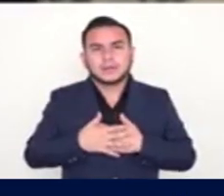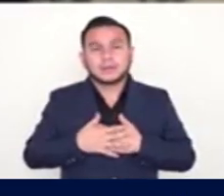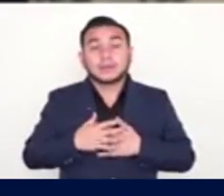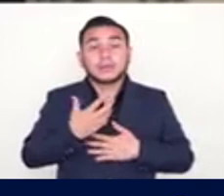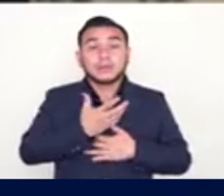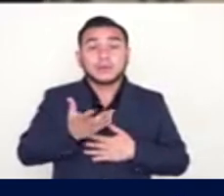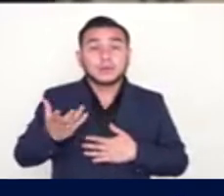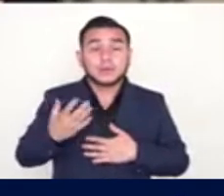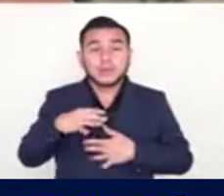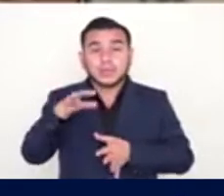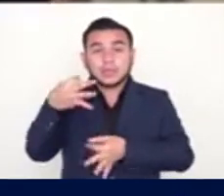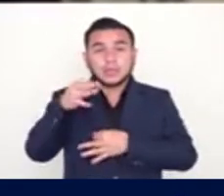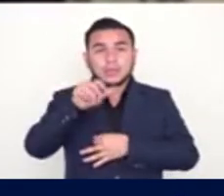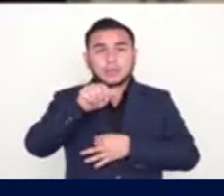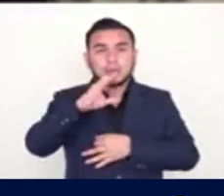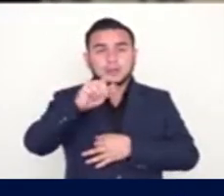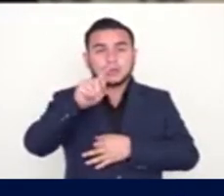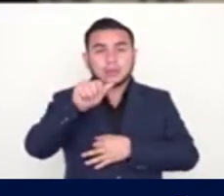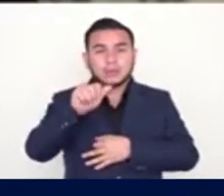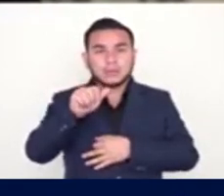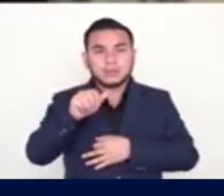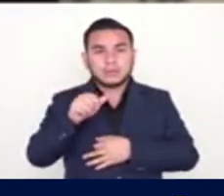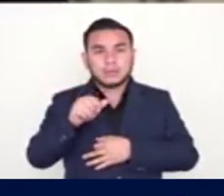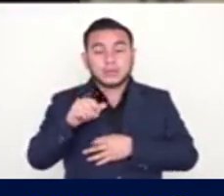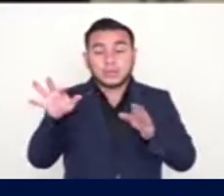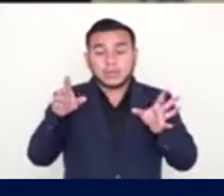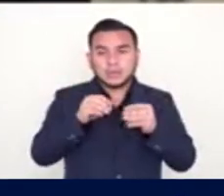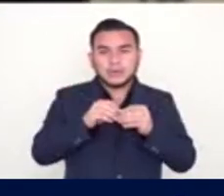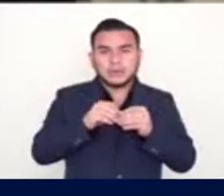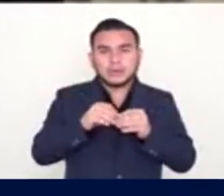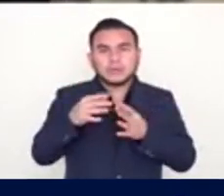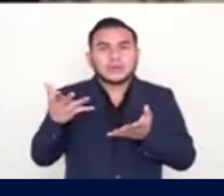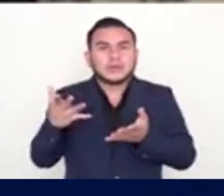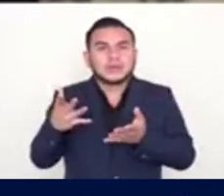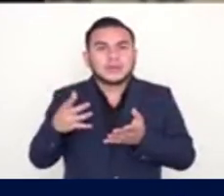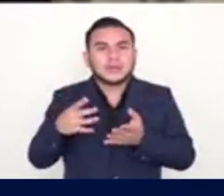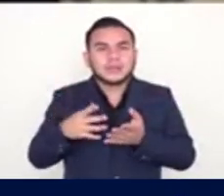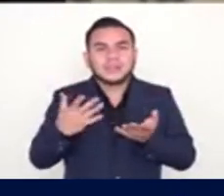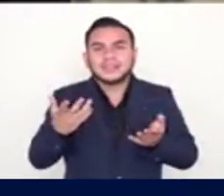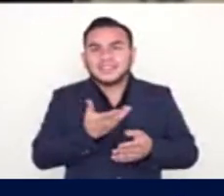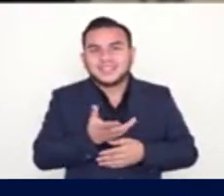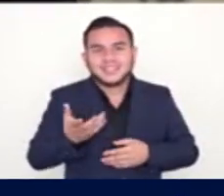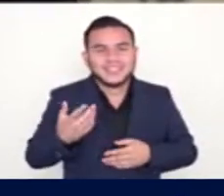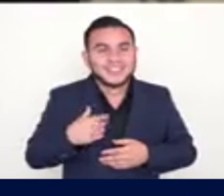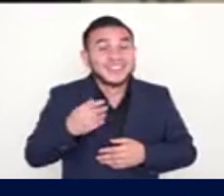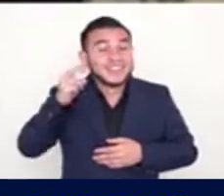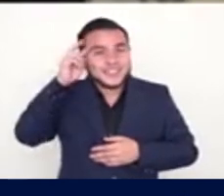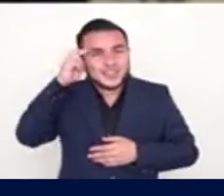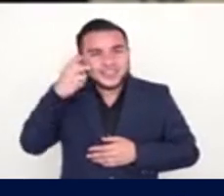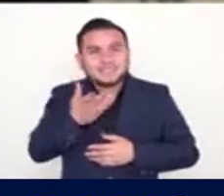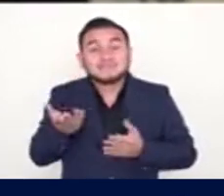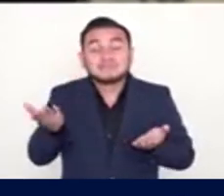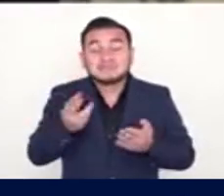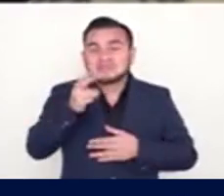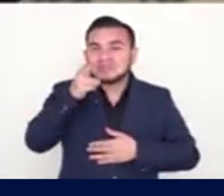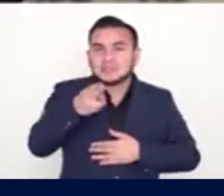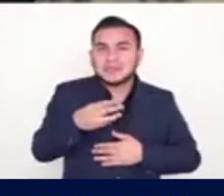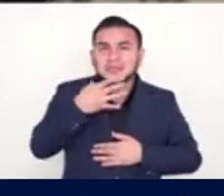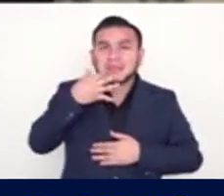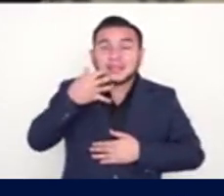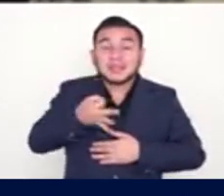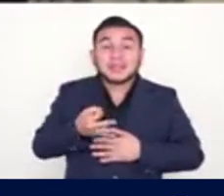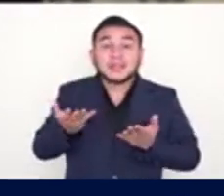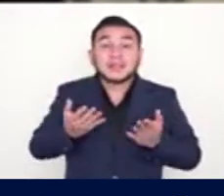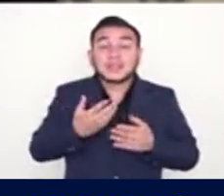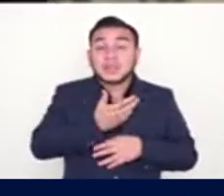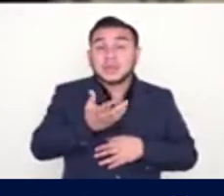todas las actas de sus reuniones con los extraterrestres. Por supuesto, la moción no pasó el piso del Congreso y se quedó en